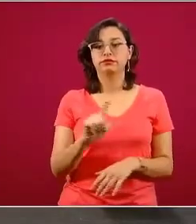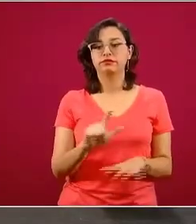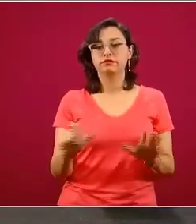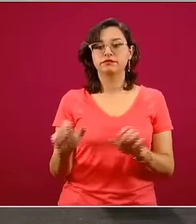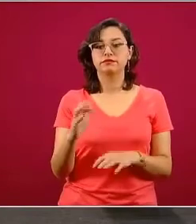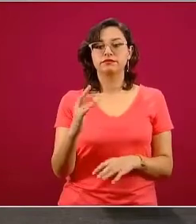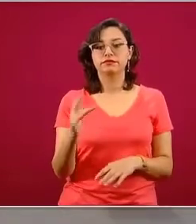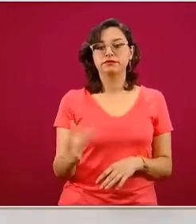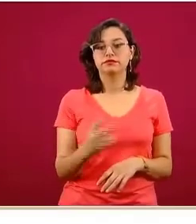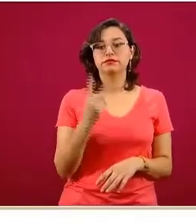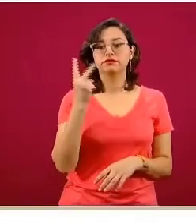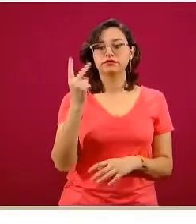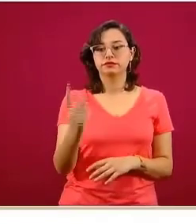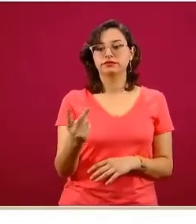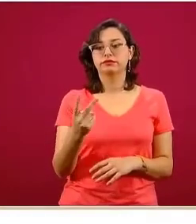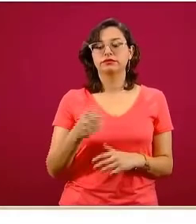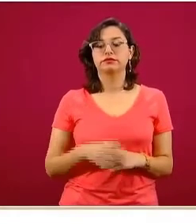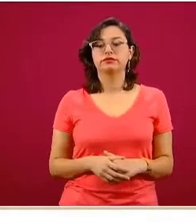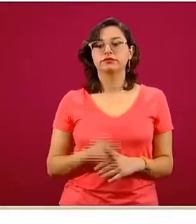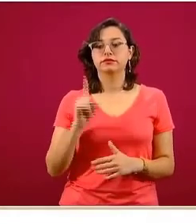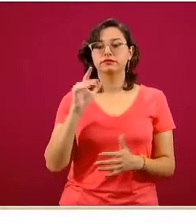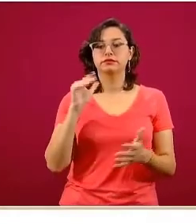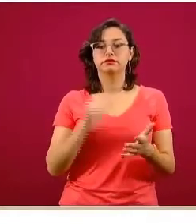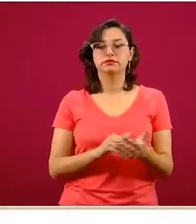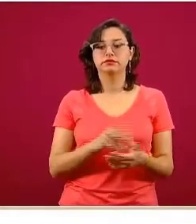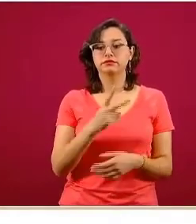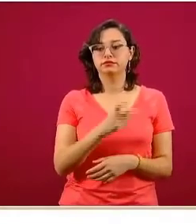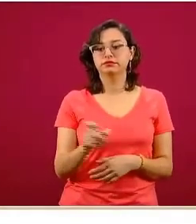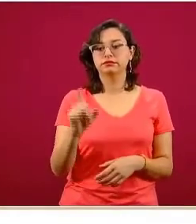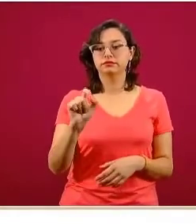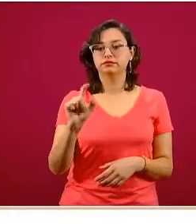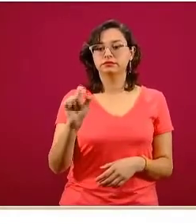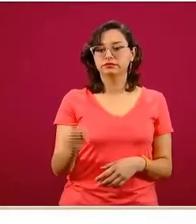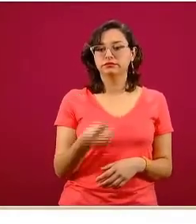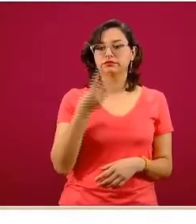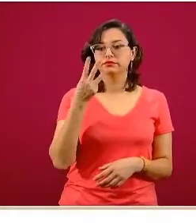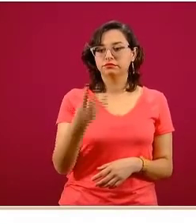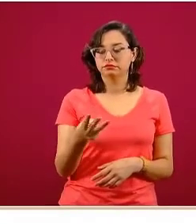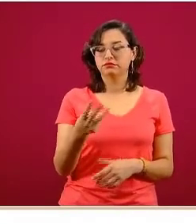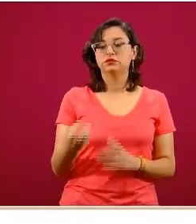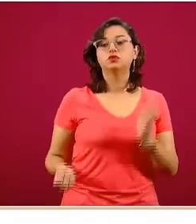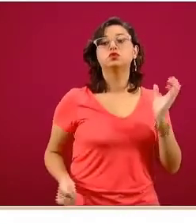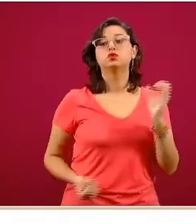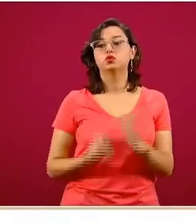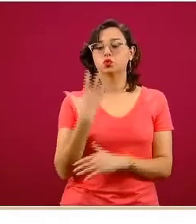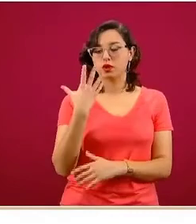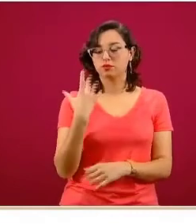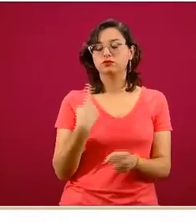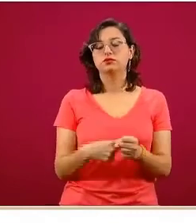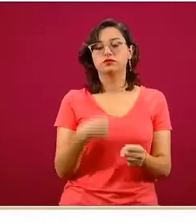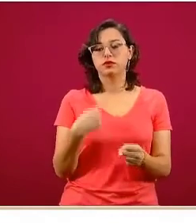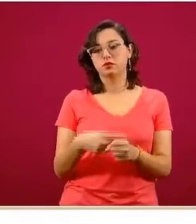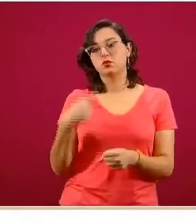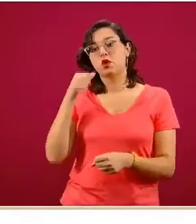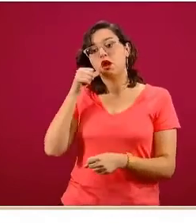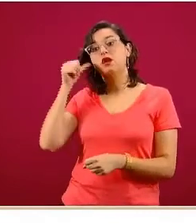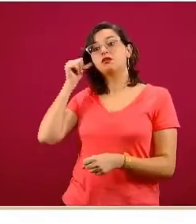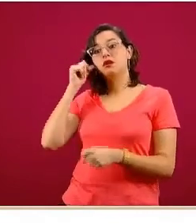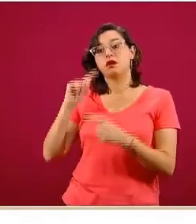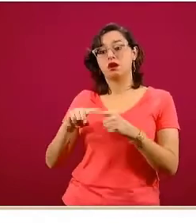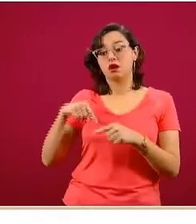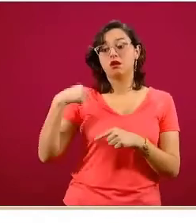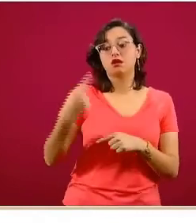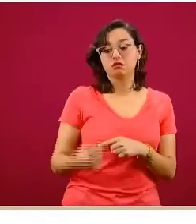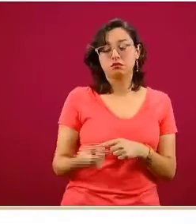16.752. Representaron 1.223 nuevos casos confirmados del día de ayer para hoy, y en función de la